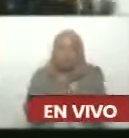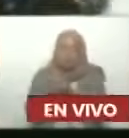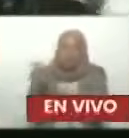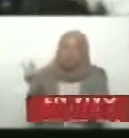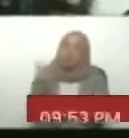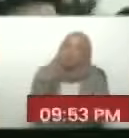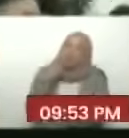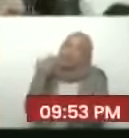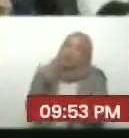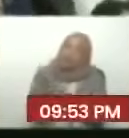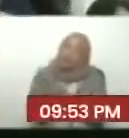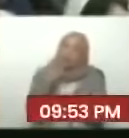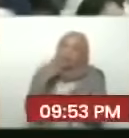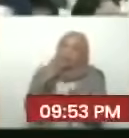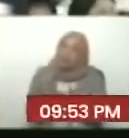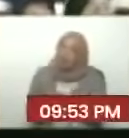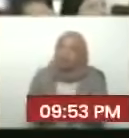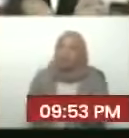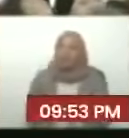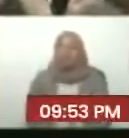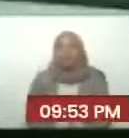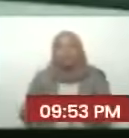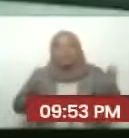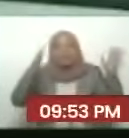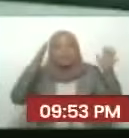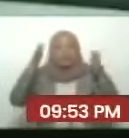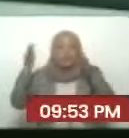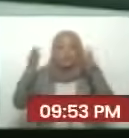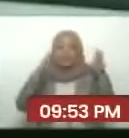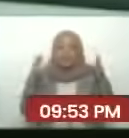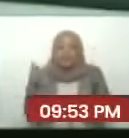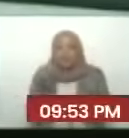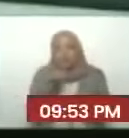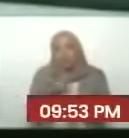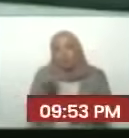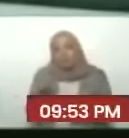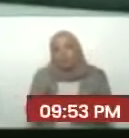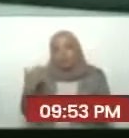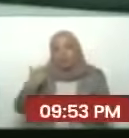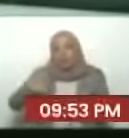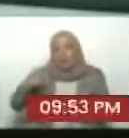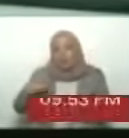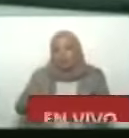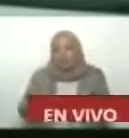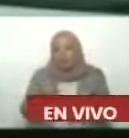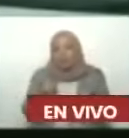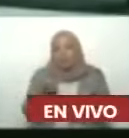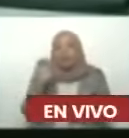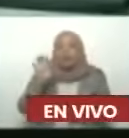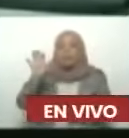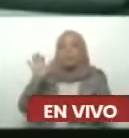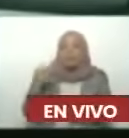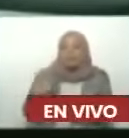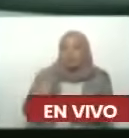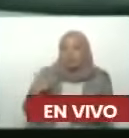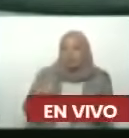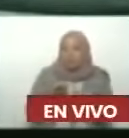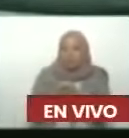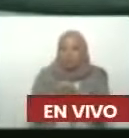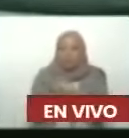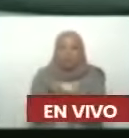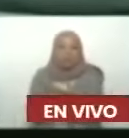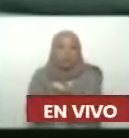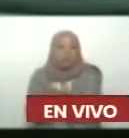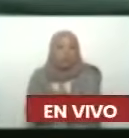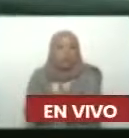Gracias. Así que bueno, le agradezco mucho. Ustedes son ciudadanos de una patria que tenemos, una patria común,